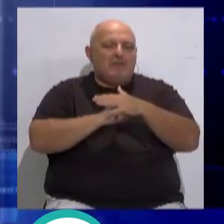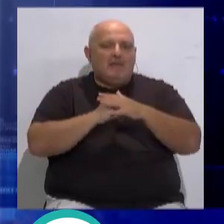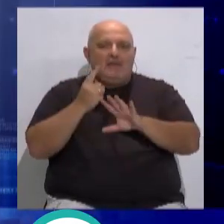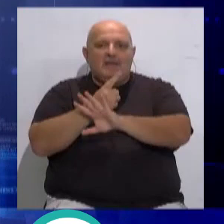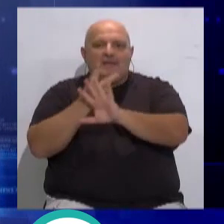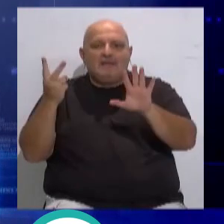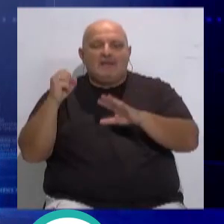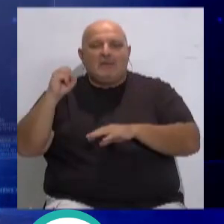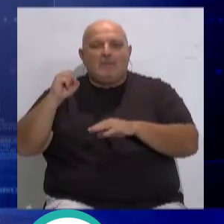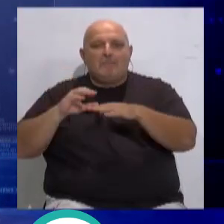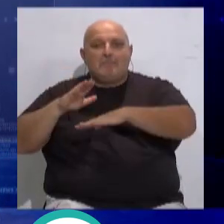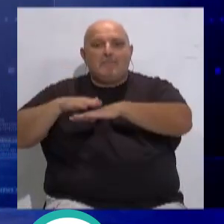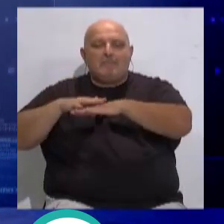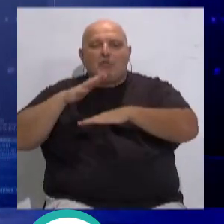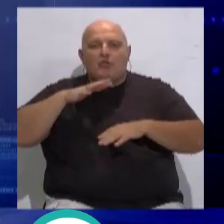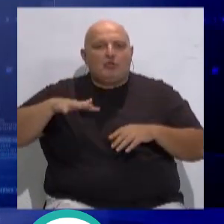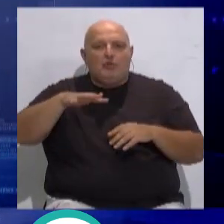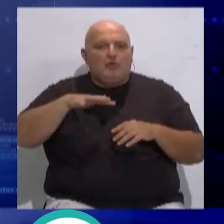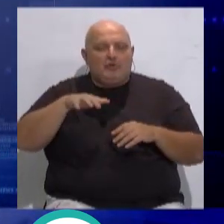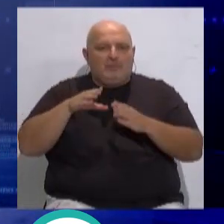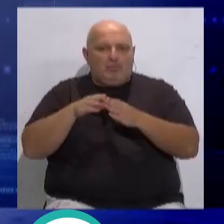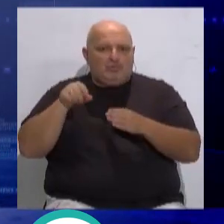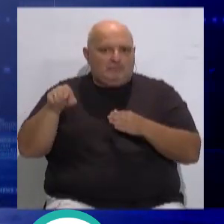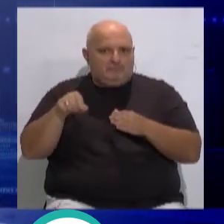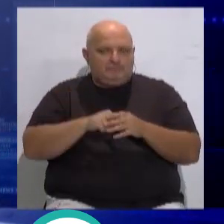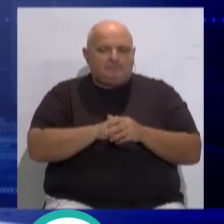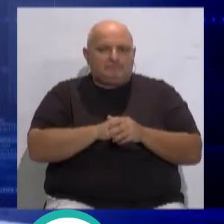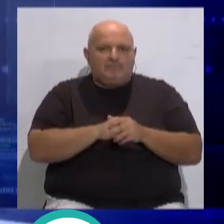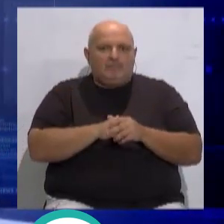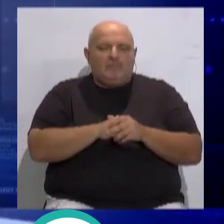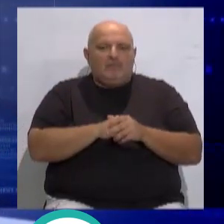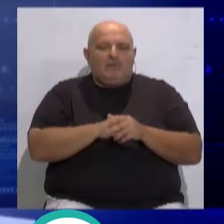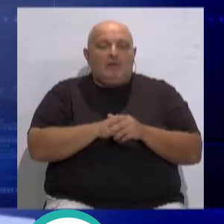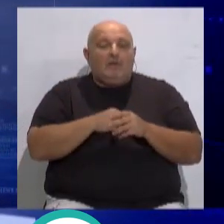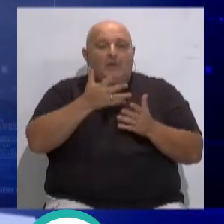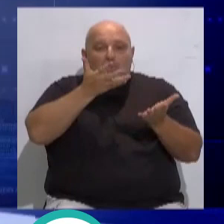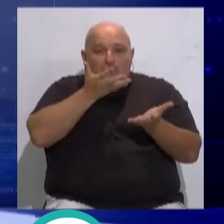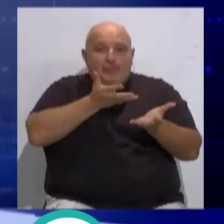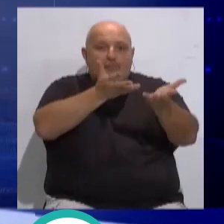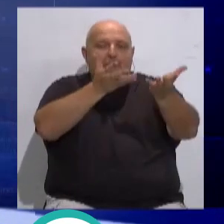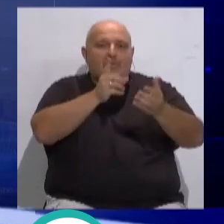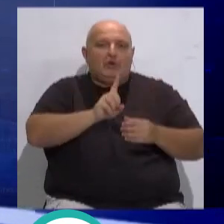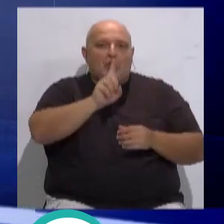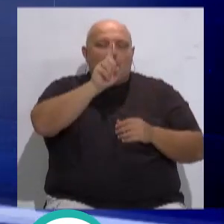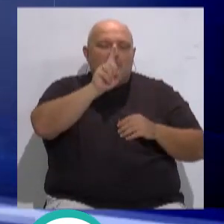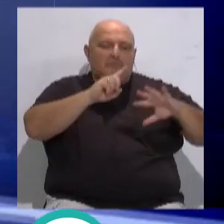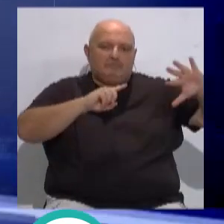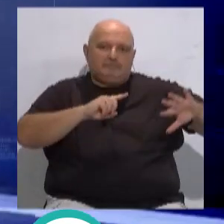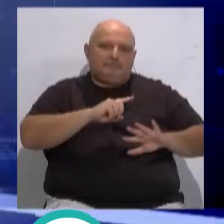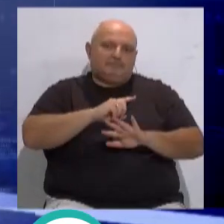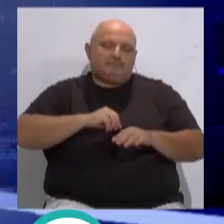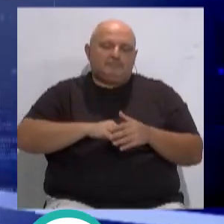los 17 grados de mínima que registrará el puerto de Santa María. Los vientos soplarán del noroeste en el